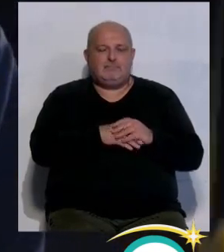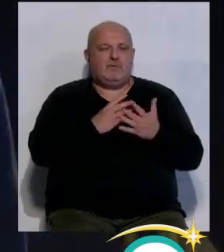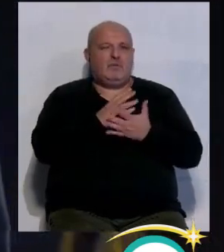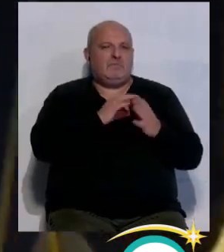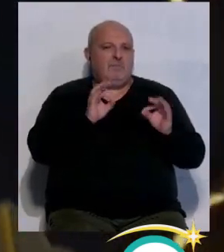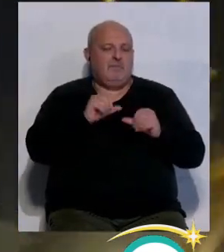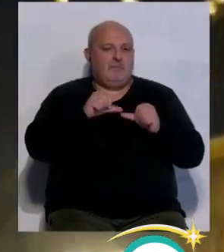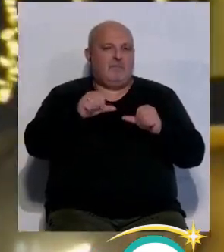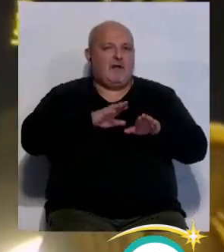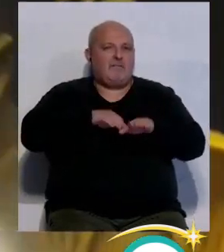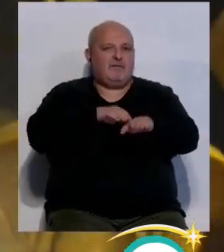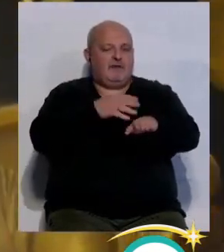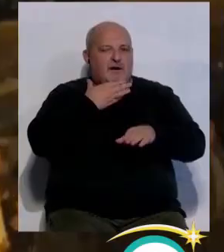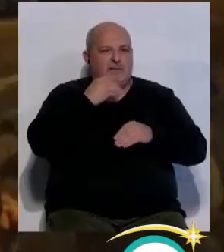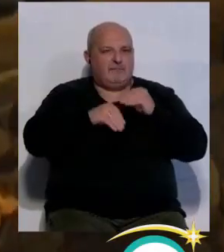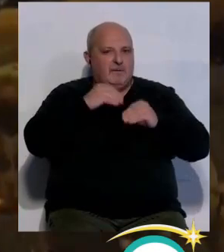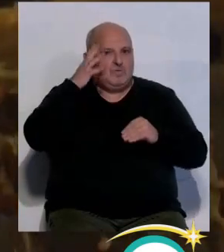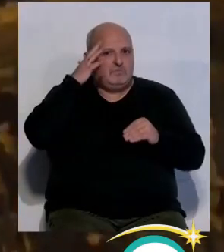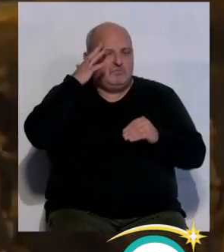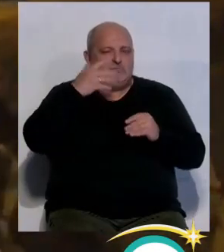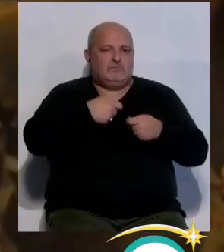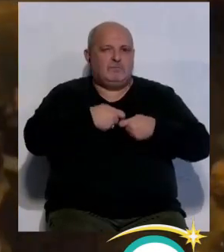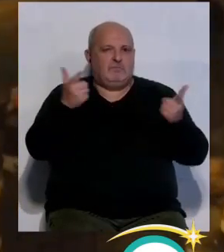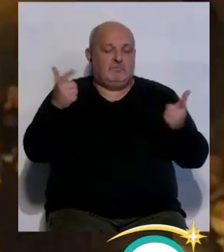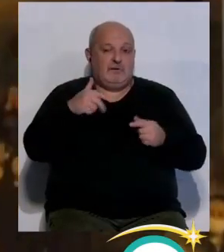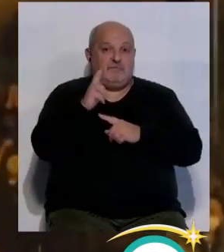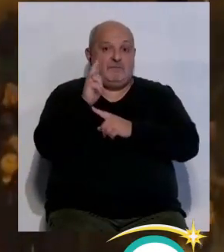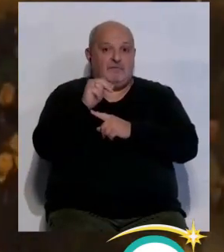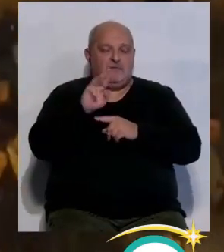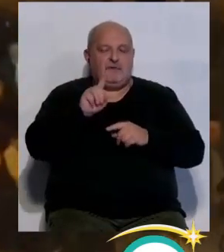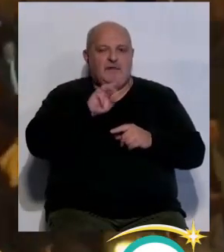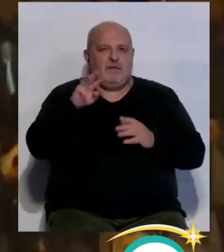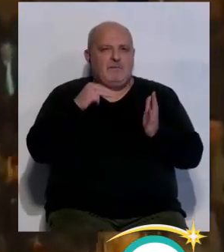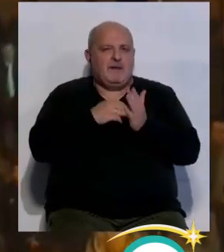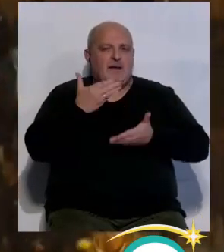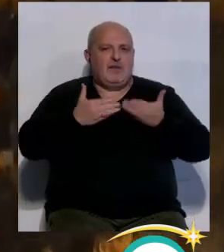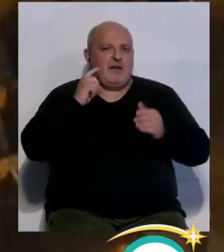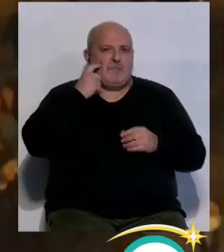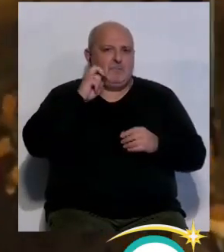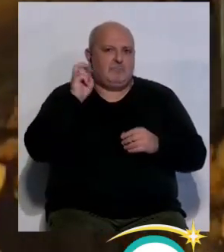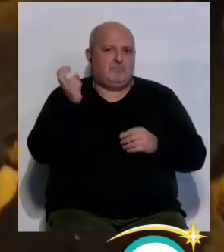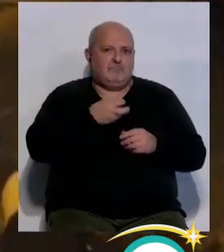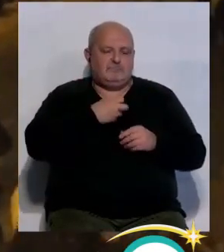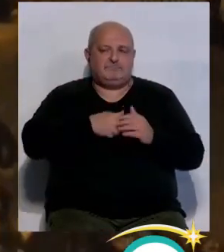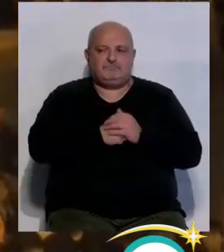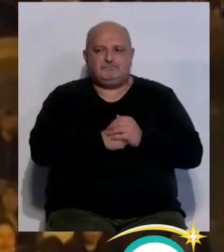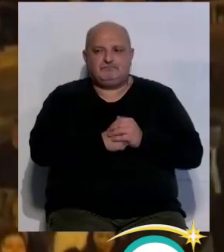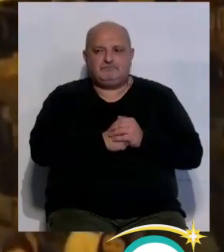Todo listo para la gran cabalgata de la ilusión que repartirá este viernes 13.000 kilos de caramelos en su